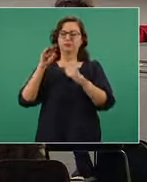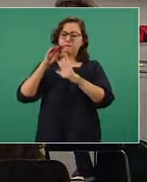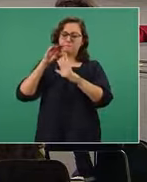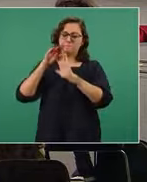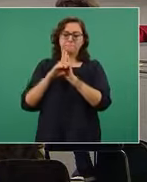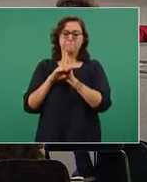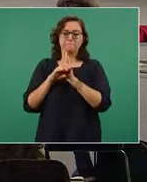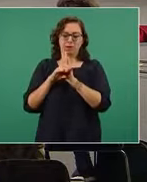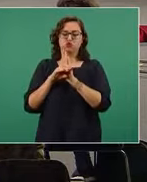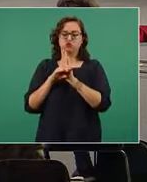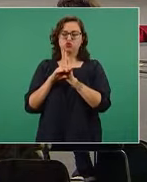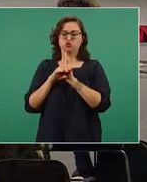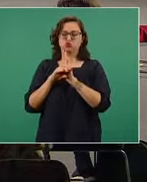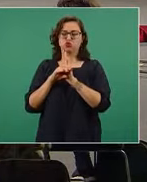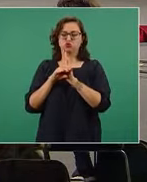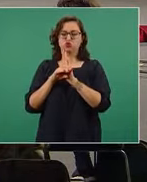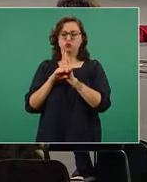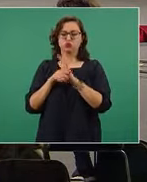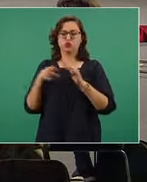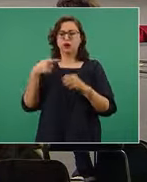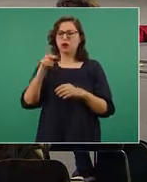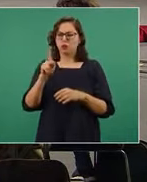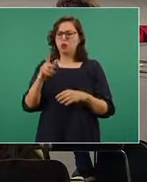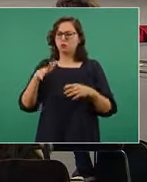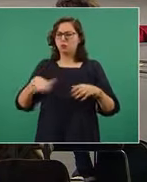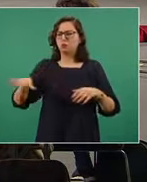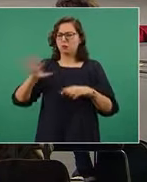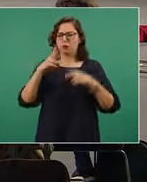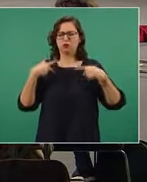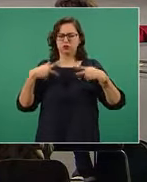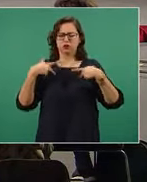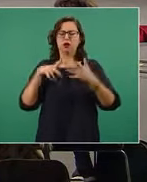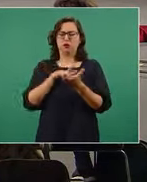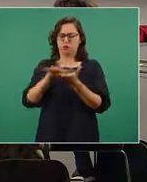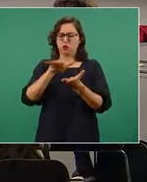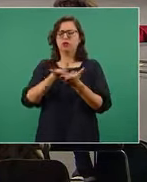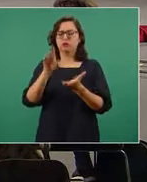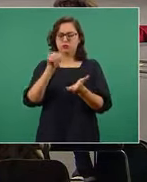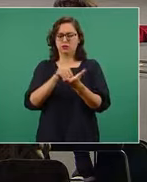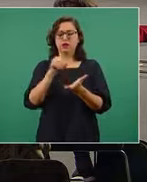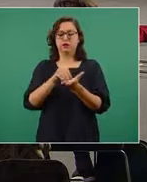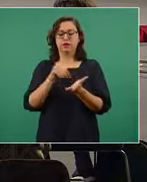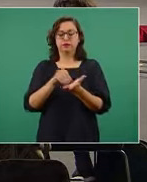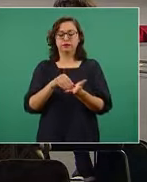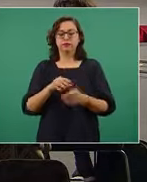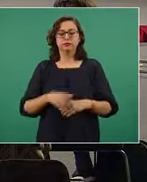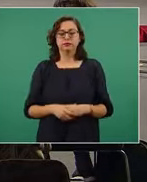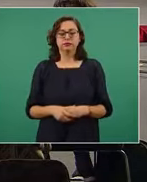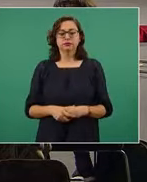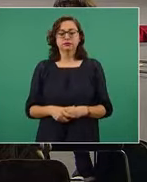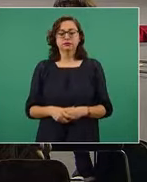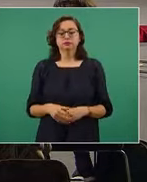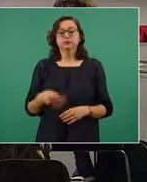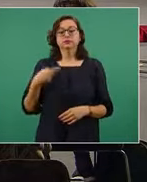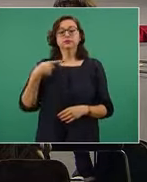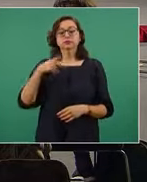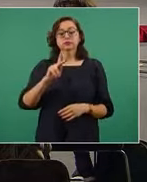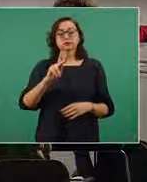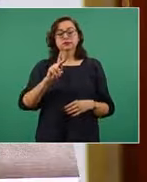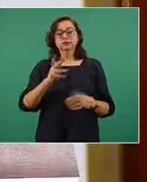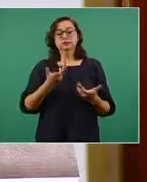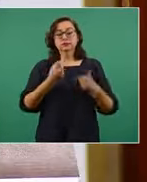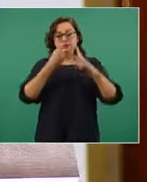sigue estando muy bien, porque es un buen gobernante. Pero esta es una medición que se